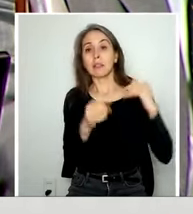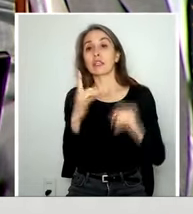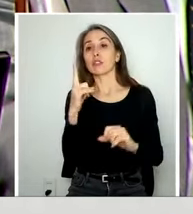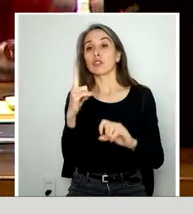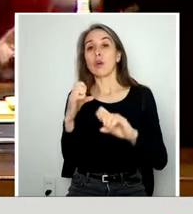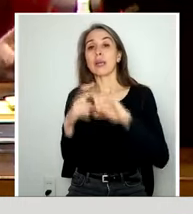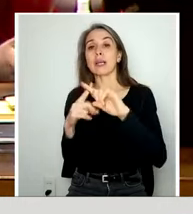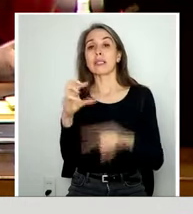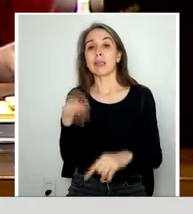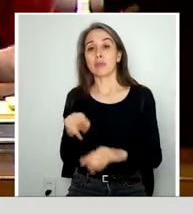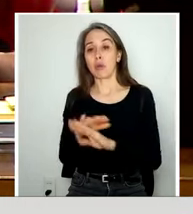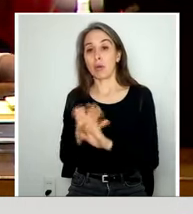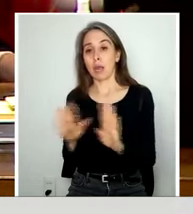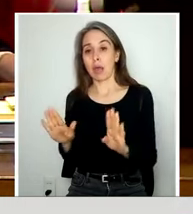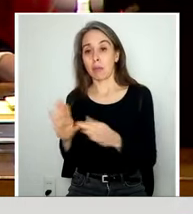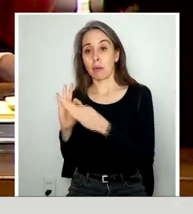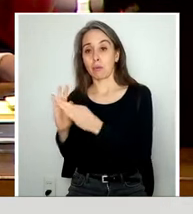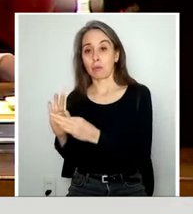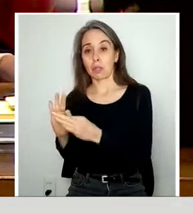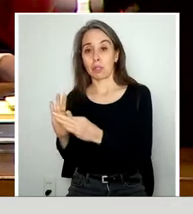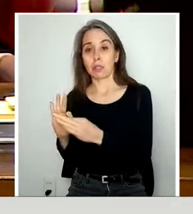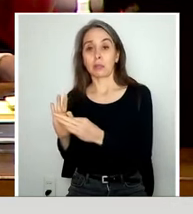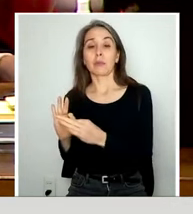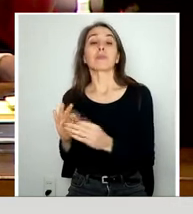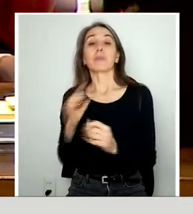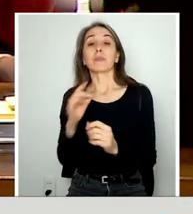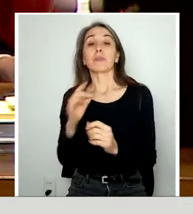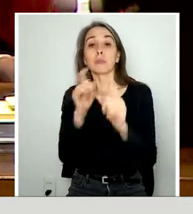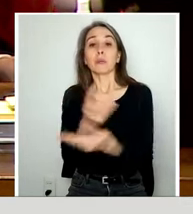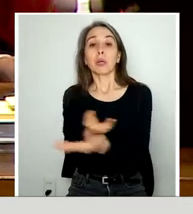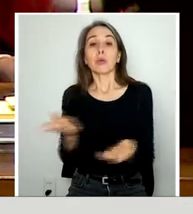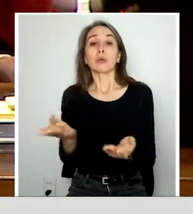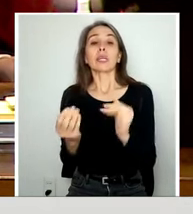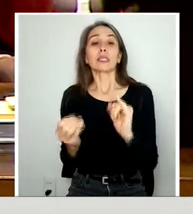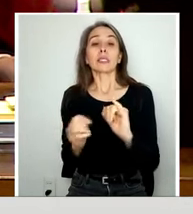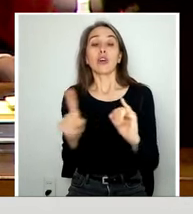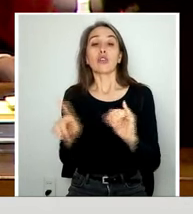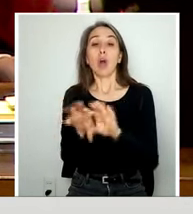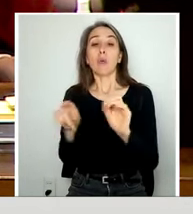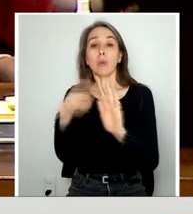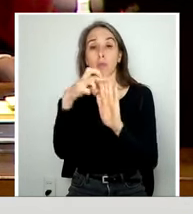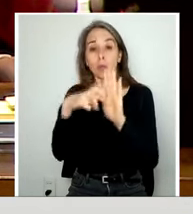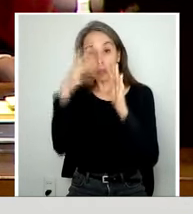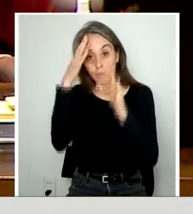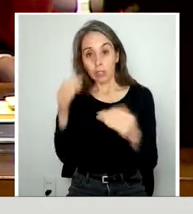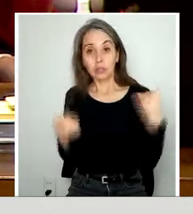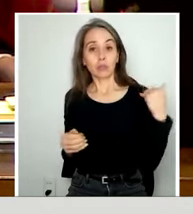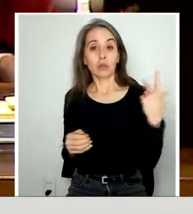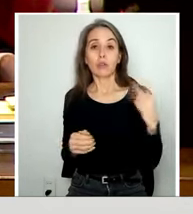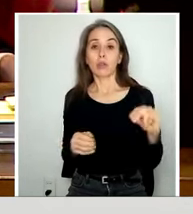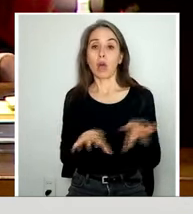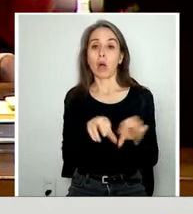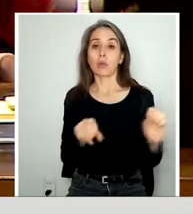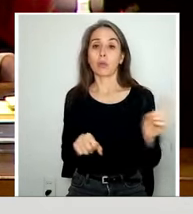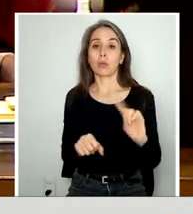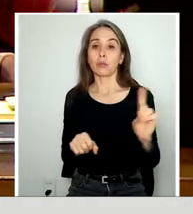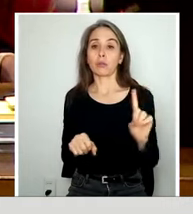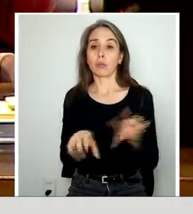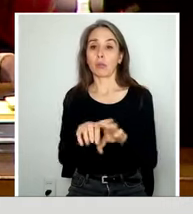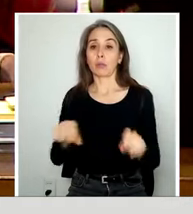señor presidente habría acuerdo solo para este proyecto de resolución no hay acuerdo